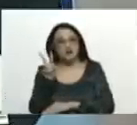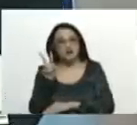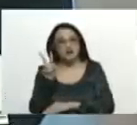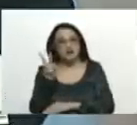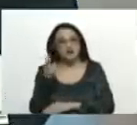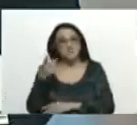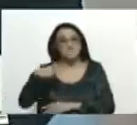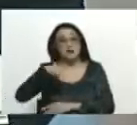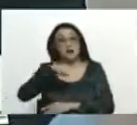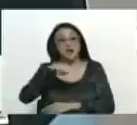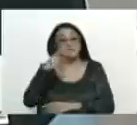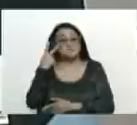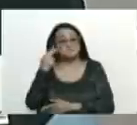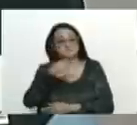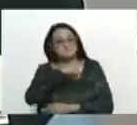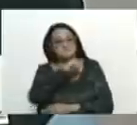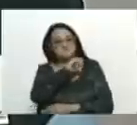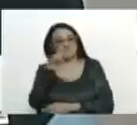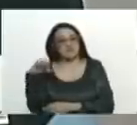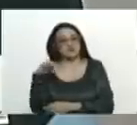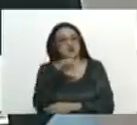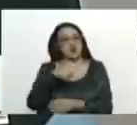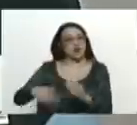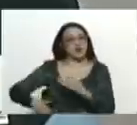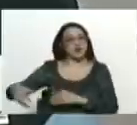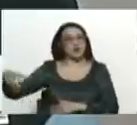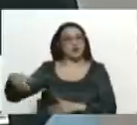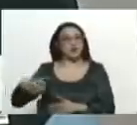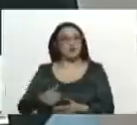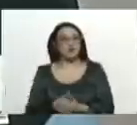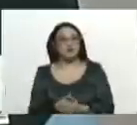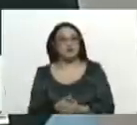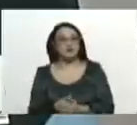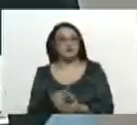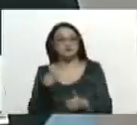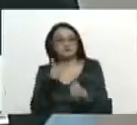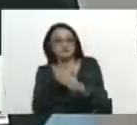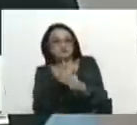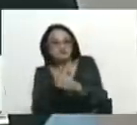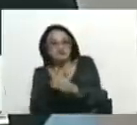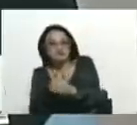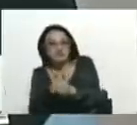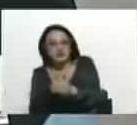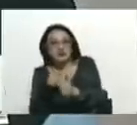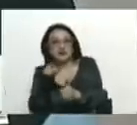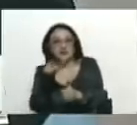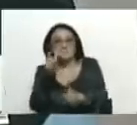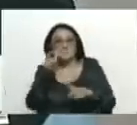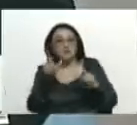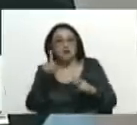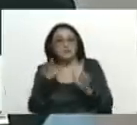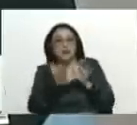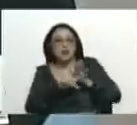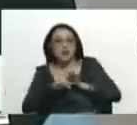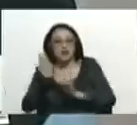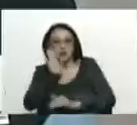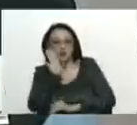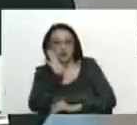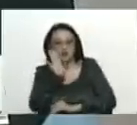enriquecerse y tener a su alrededor este séquito de sujeto